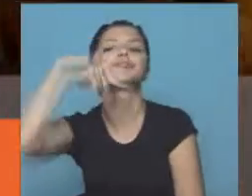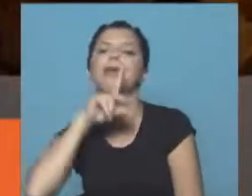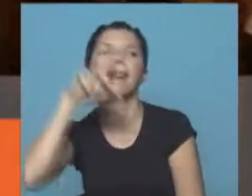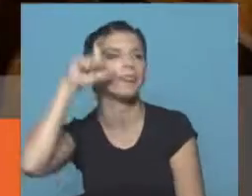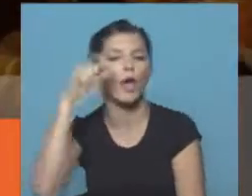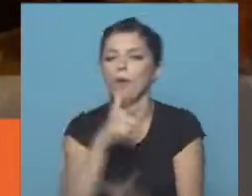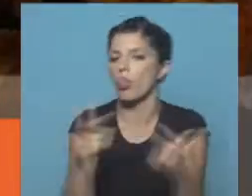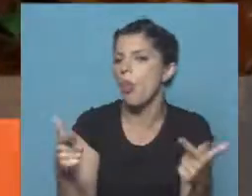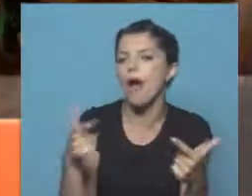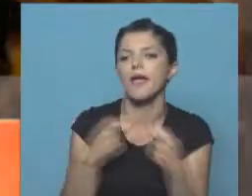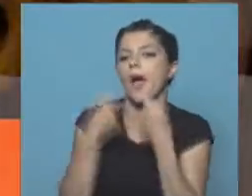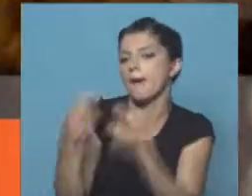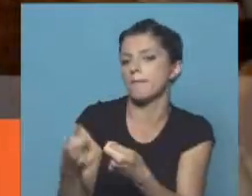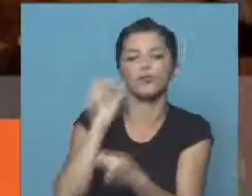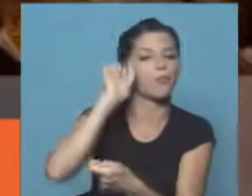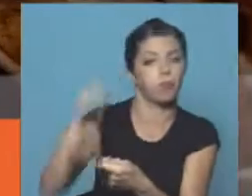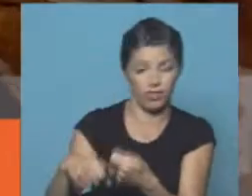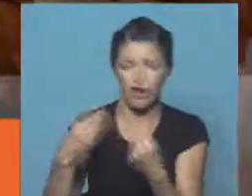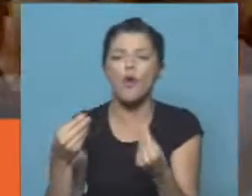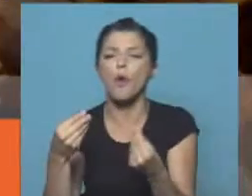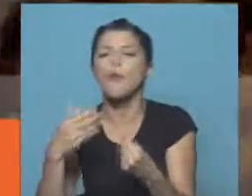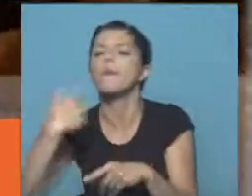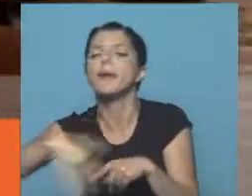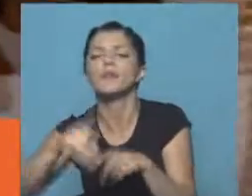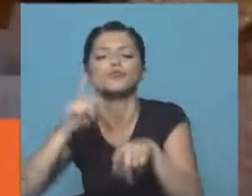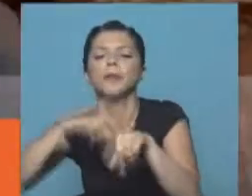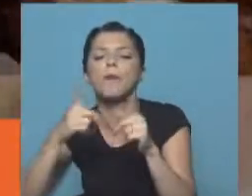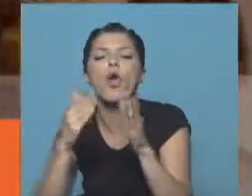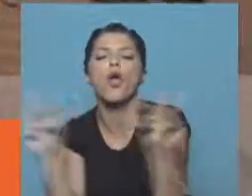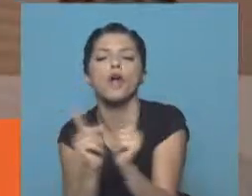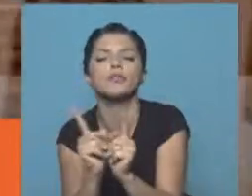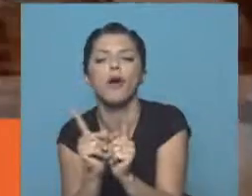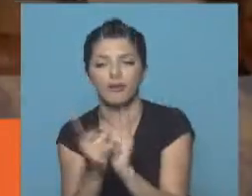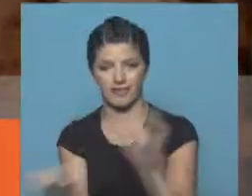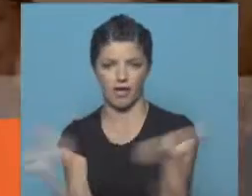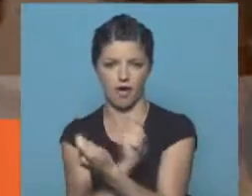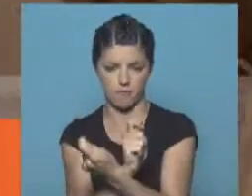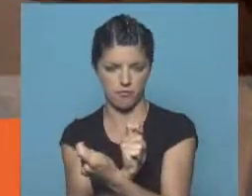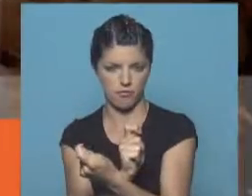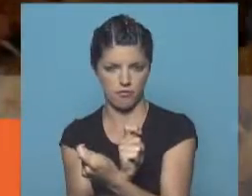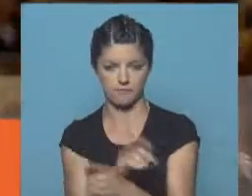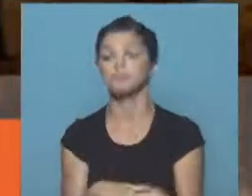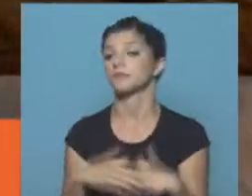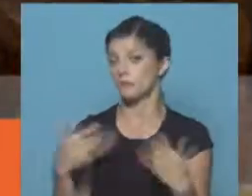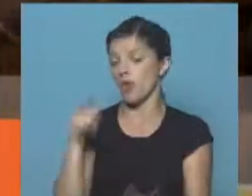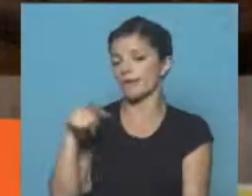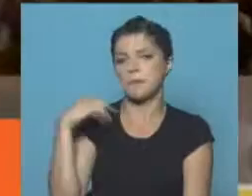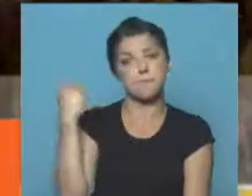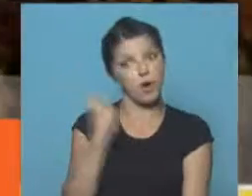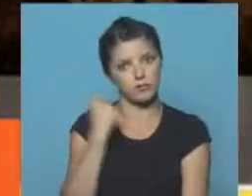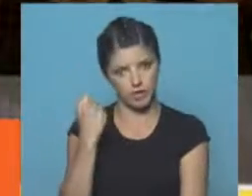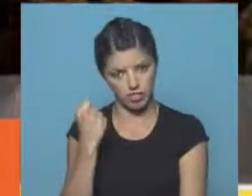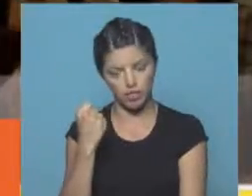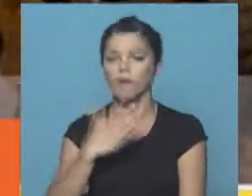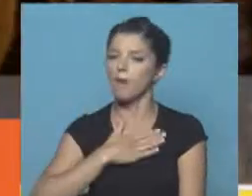acción a corto plazo? Sí, bueno, ese es el esfuerzo que estamos haciendo. Por un lado, para nosotros es muy importante